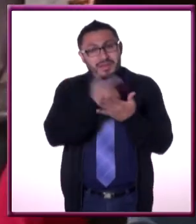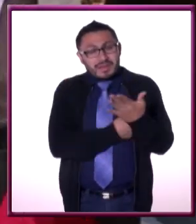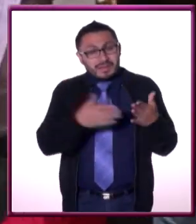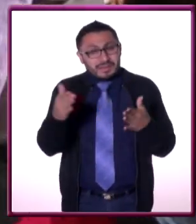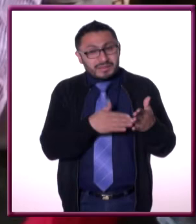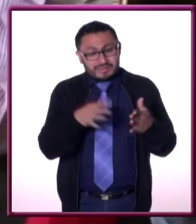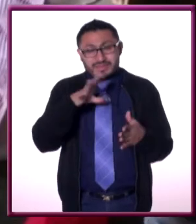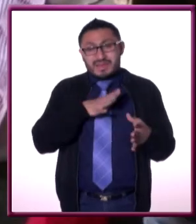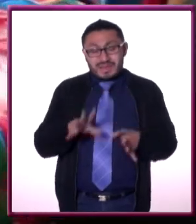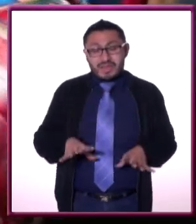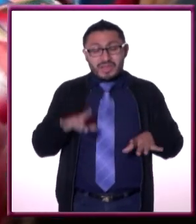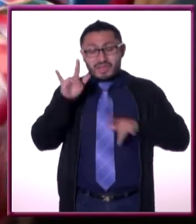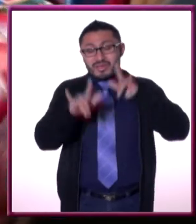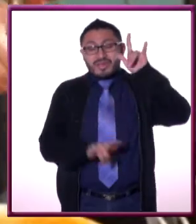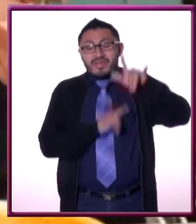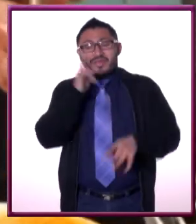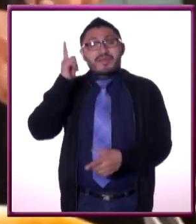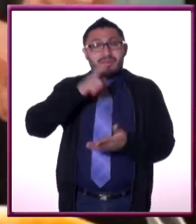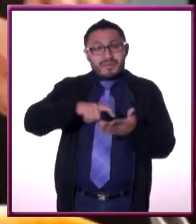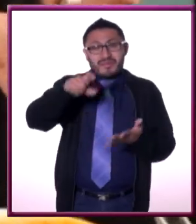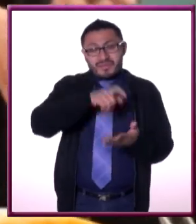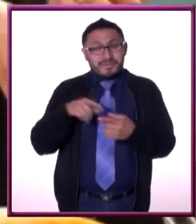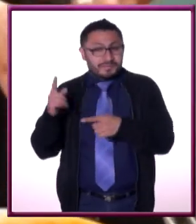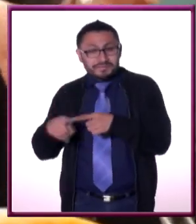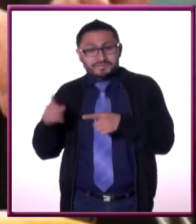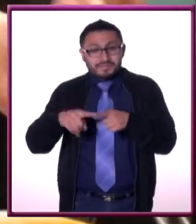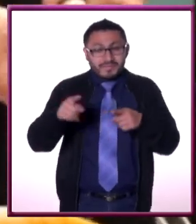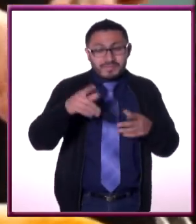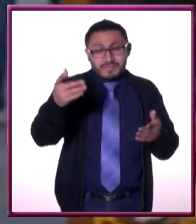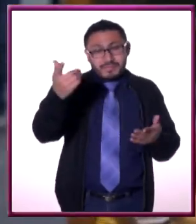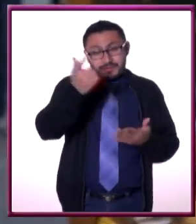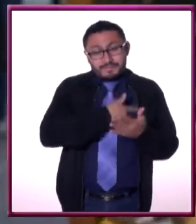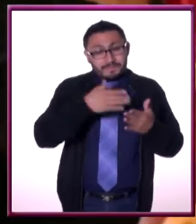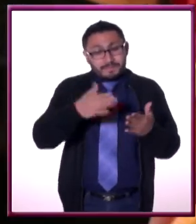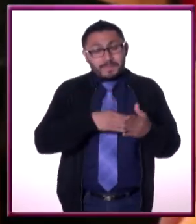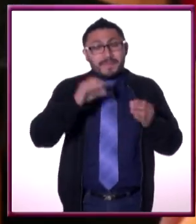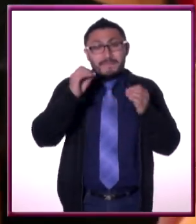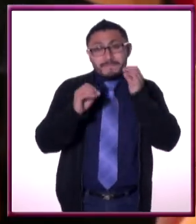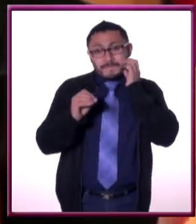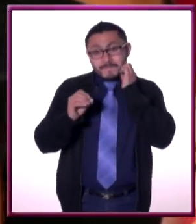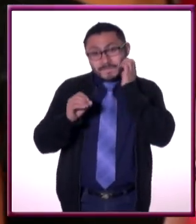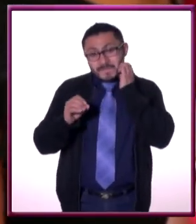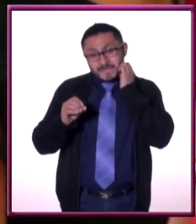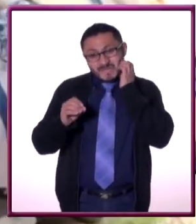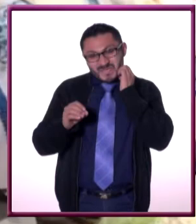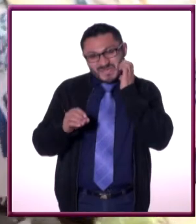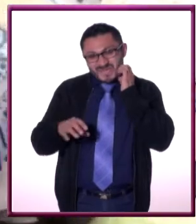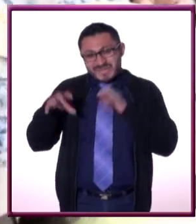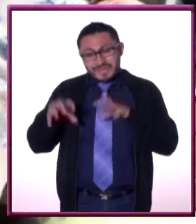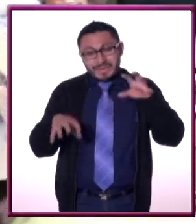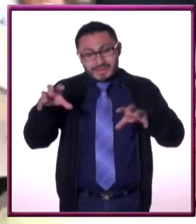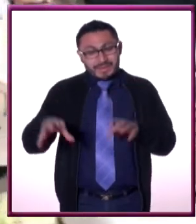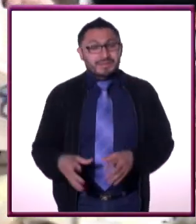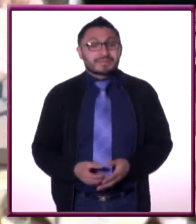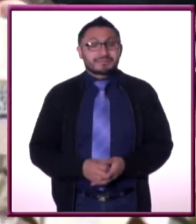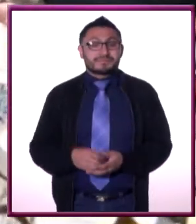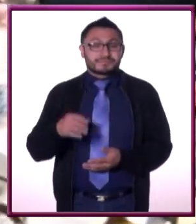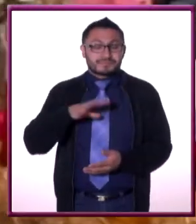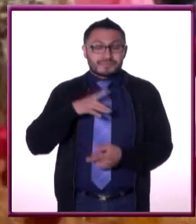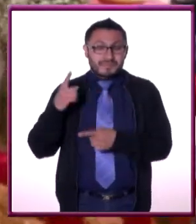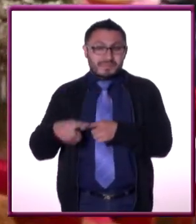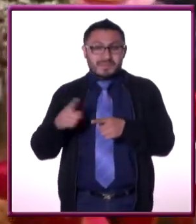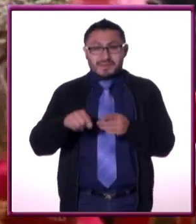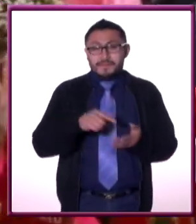también en estas ferias se pueden adquirir distintos recetarios o a nivel de comunidades hacer sus propios recetarios y hay otros tantos que pues